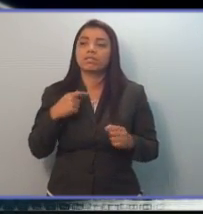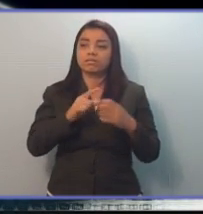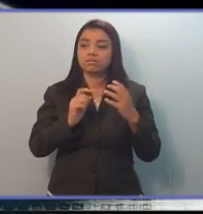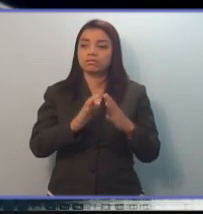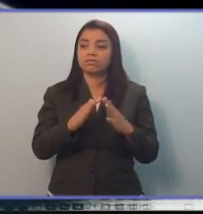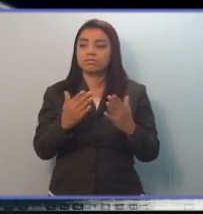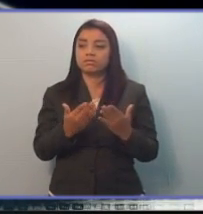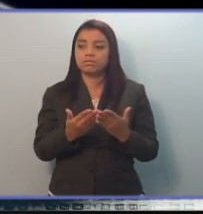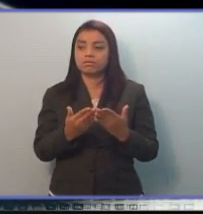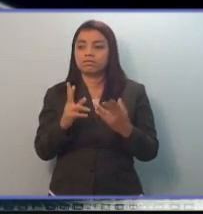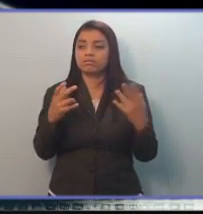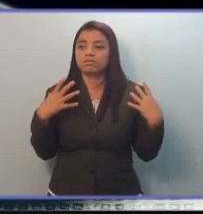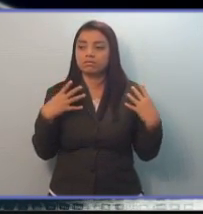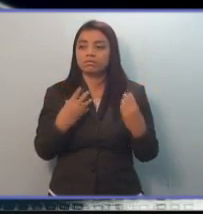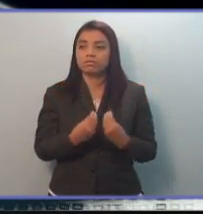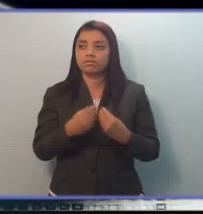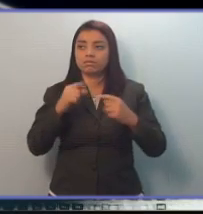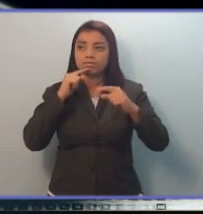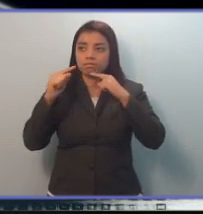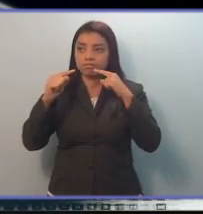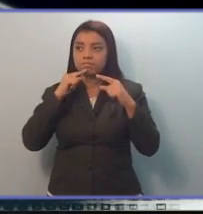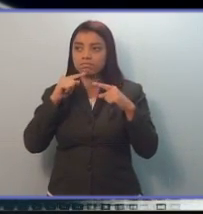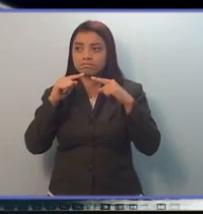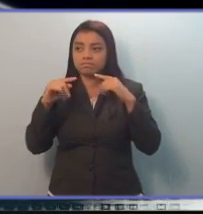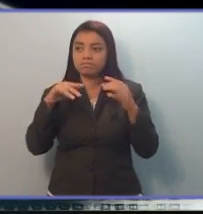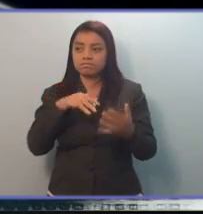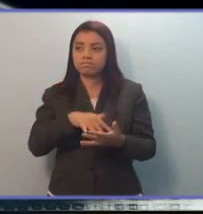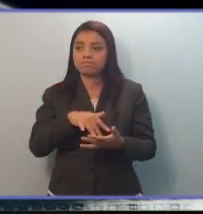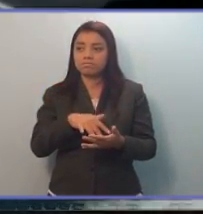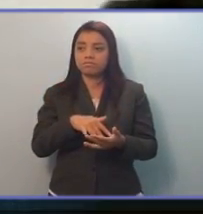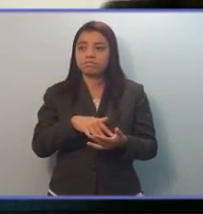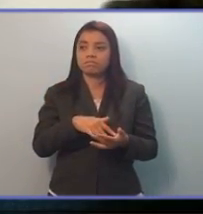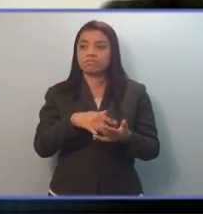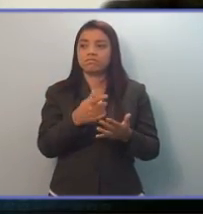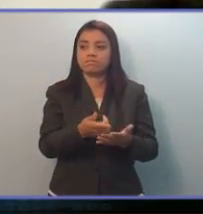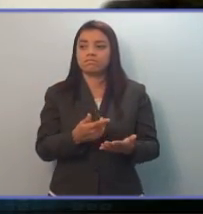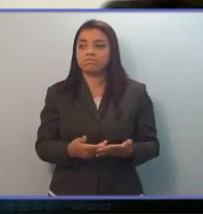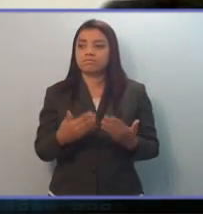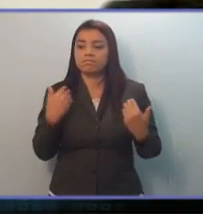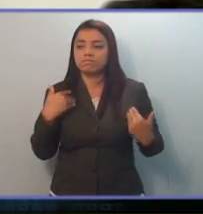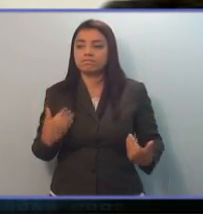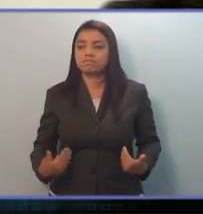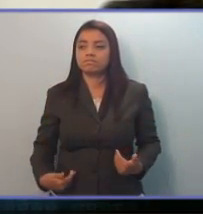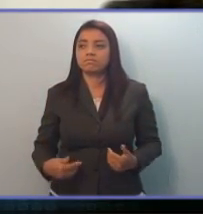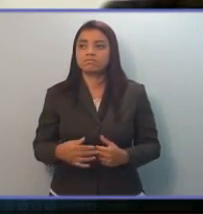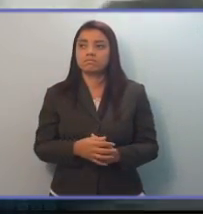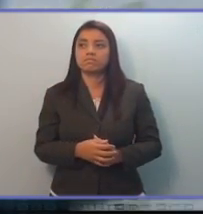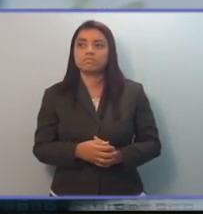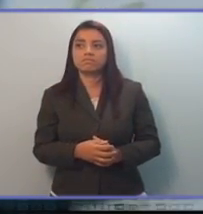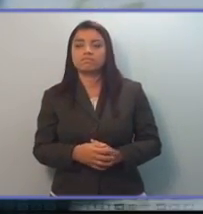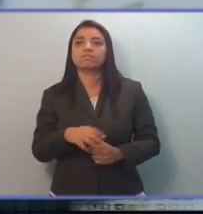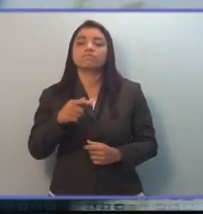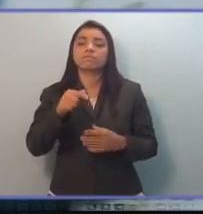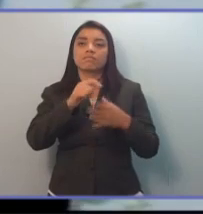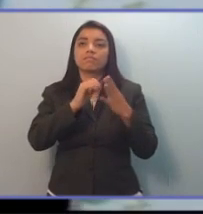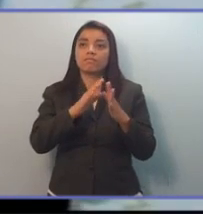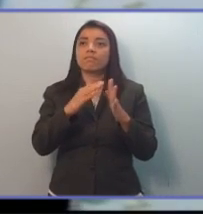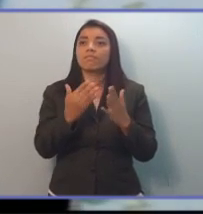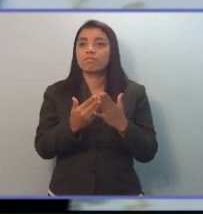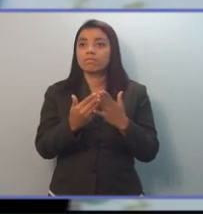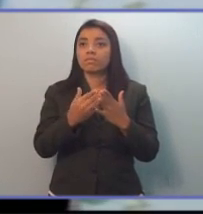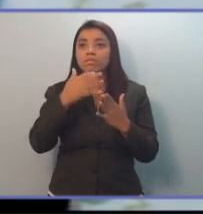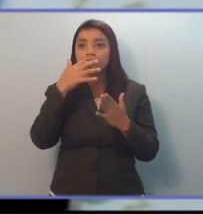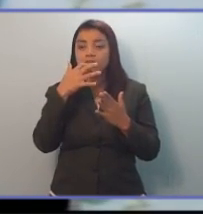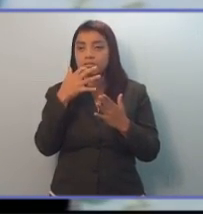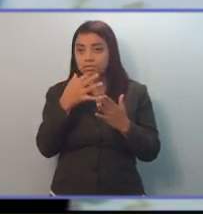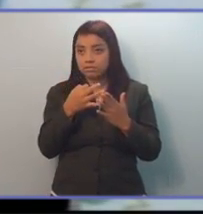constitucional, social y democrático de derecho, y por qué razones? Bien. Considero que la Constitución en sí